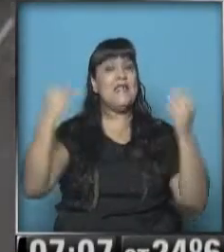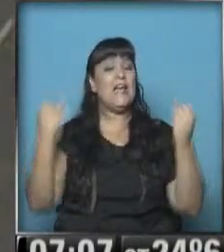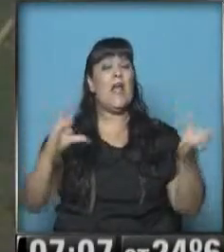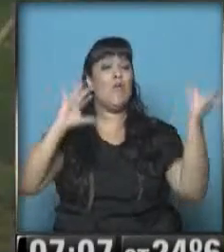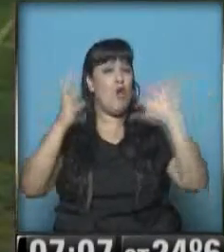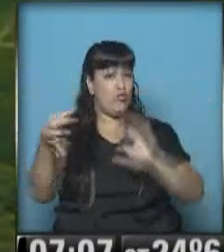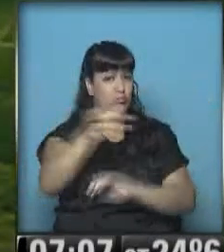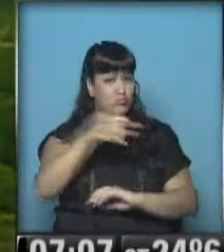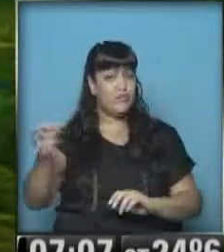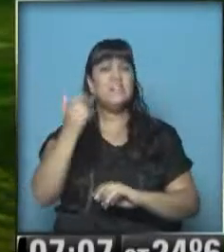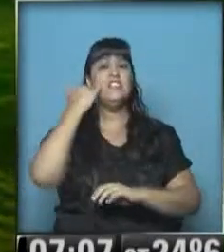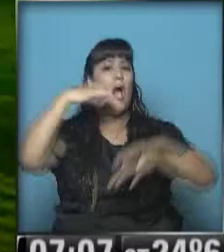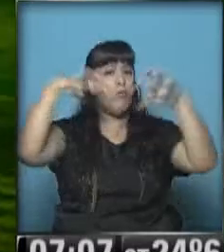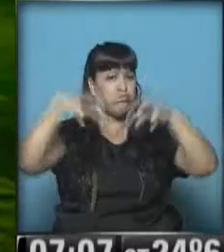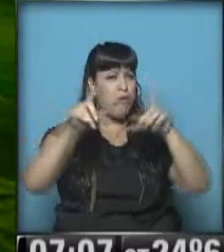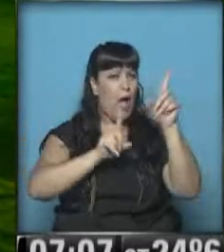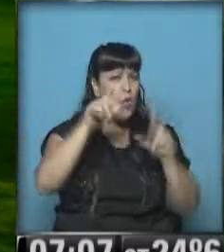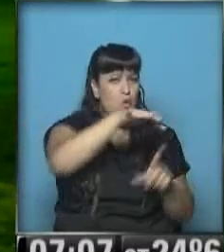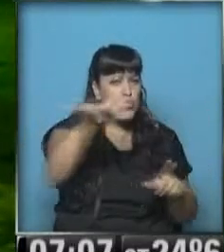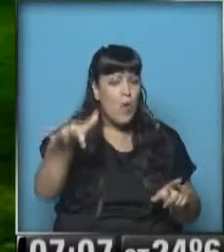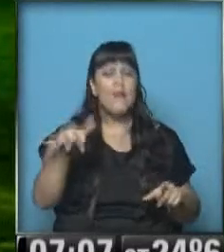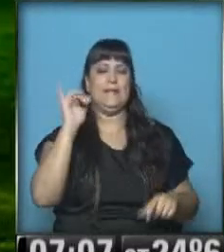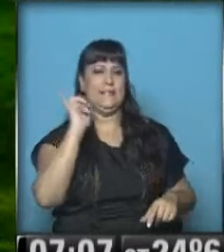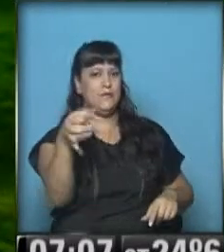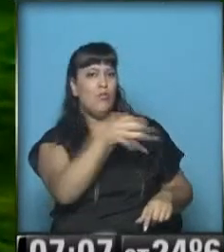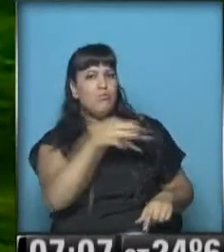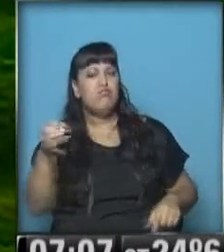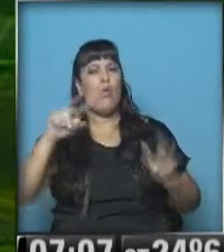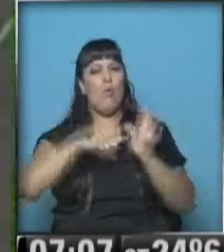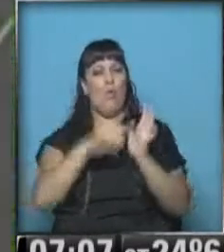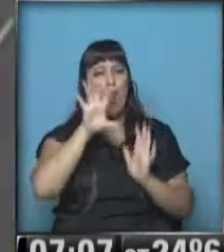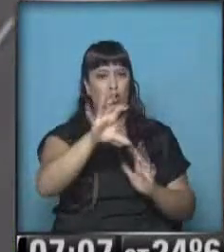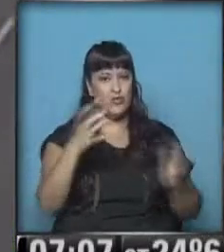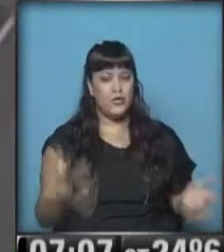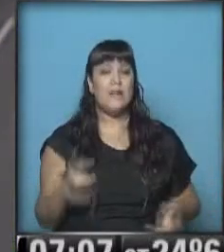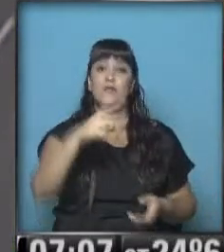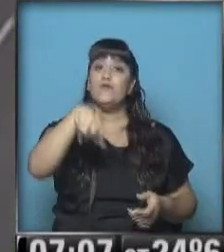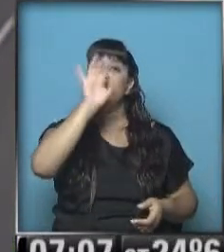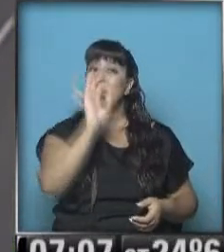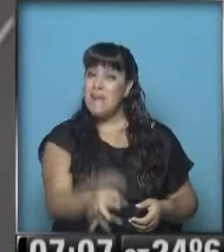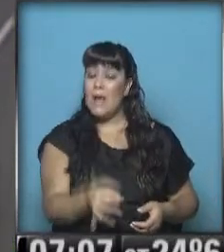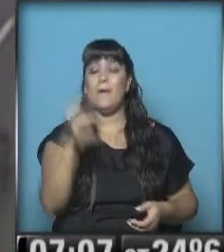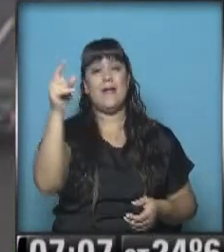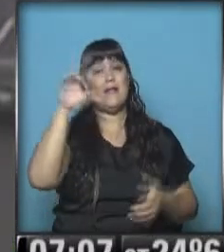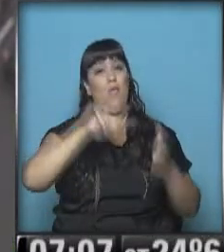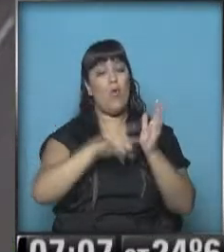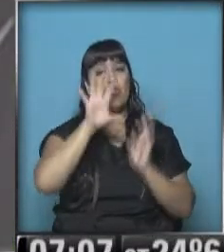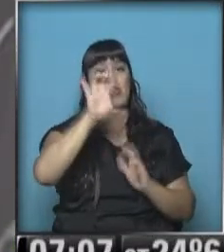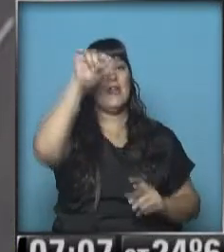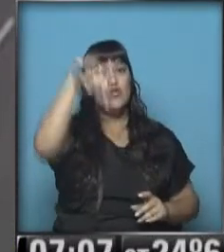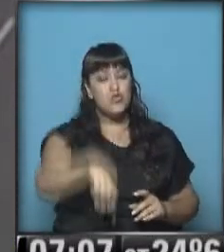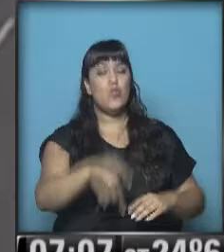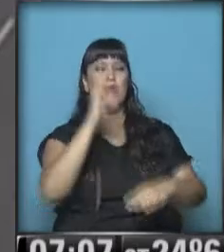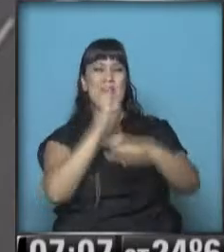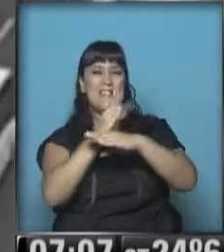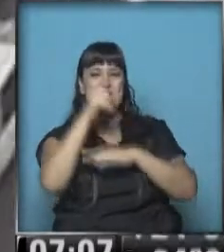cumpliendo. Nadia, ¿ya llueve en algunos lugares? Así es, en la provincia de Buenos Aires, Lourdes, vos sabés que desde el sur de Buenos Aires hacia el centro